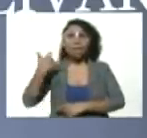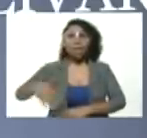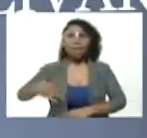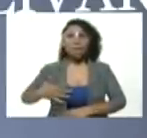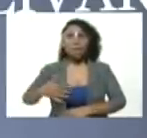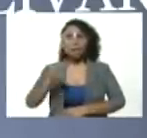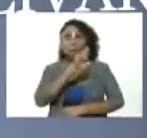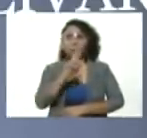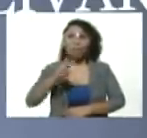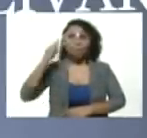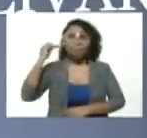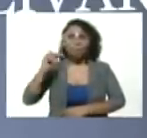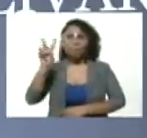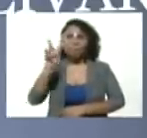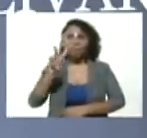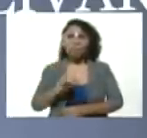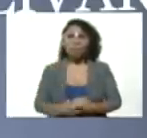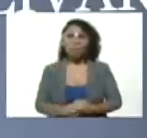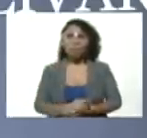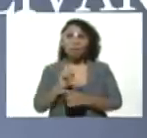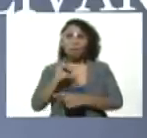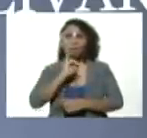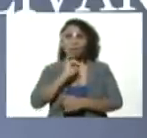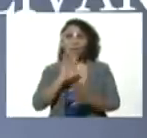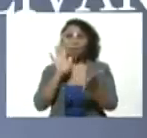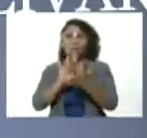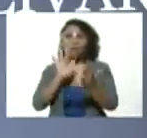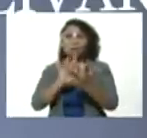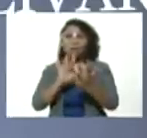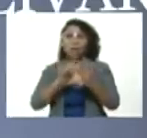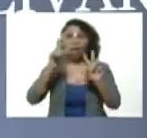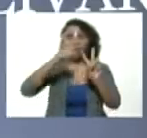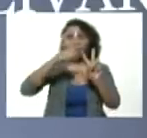la República Bolivariana de Venezuela. Con esta información devolvemos el contacto al estudio. Adelante.